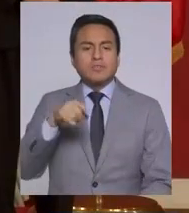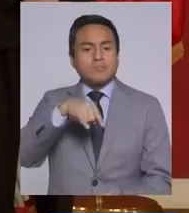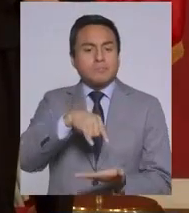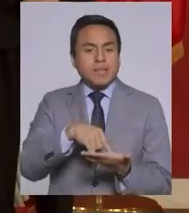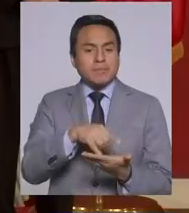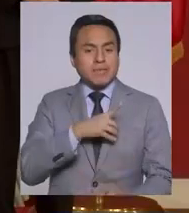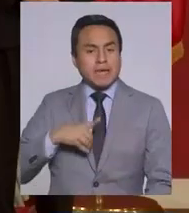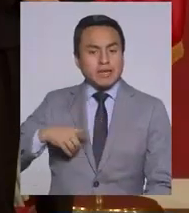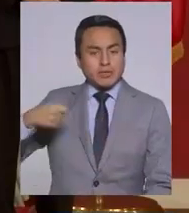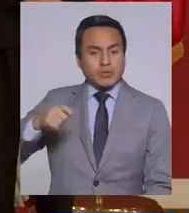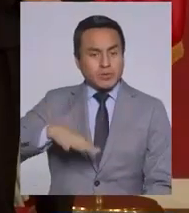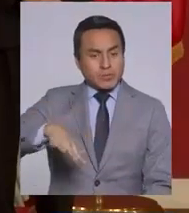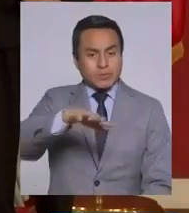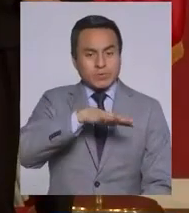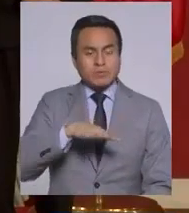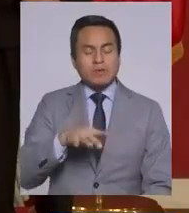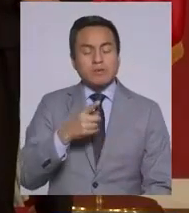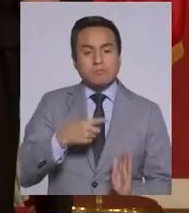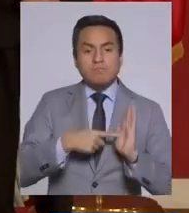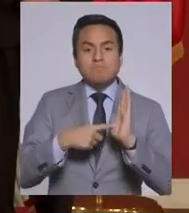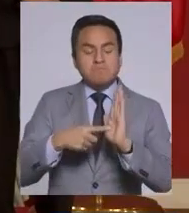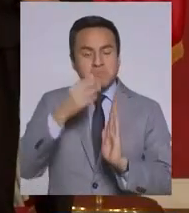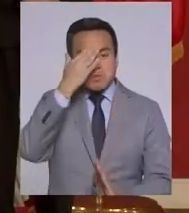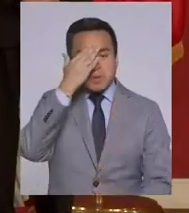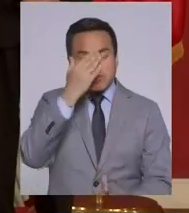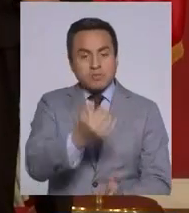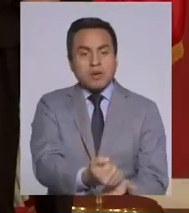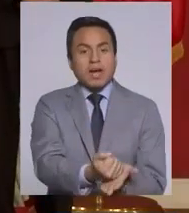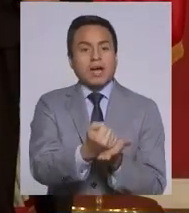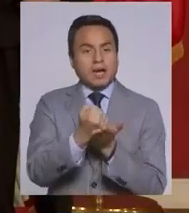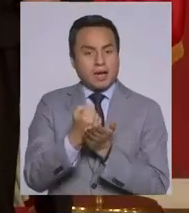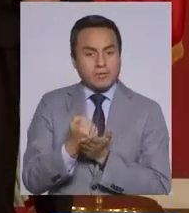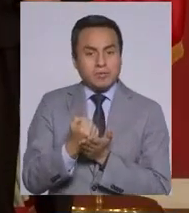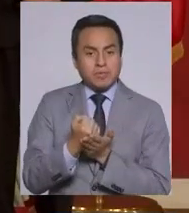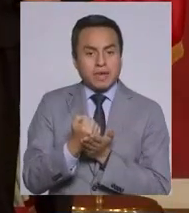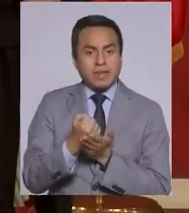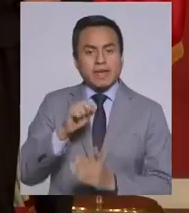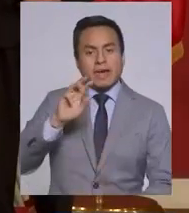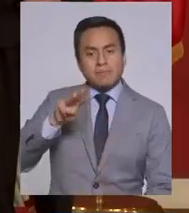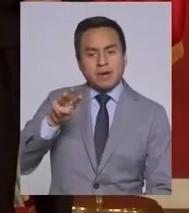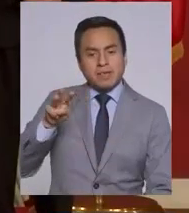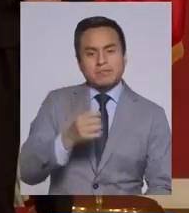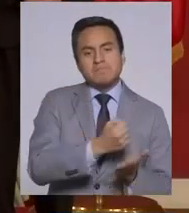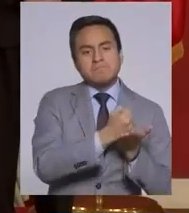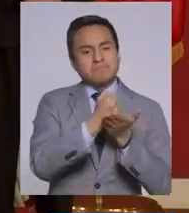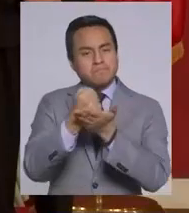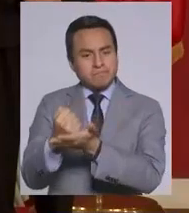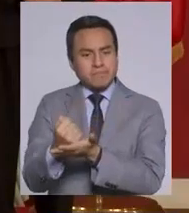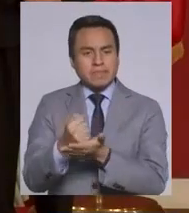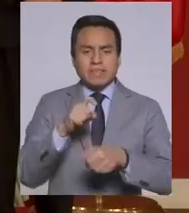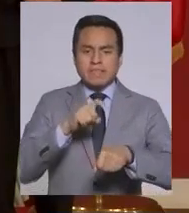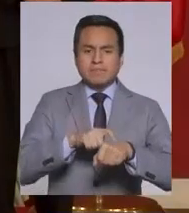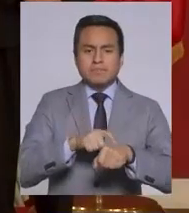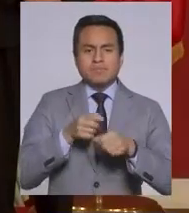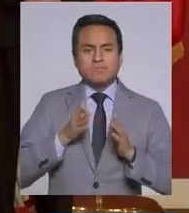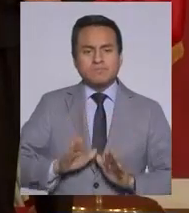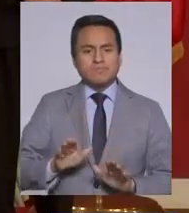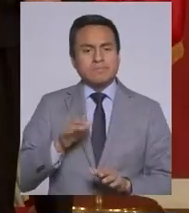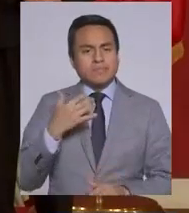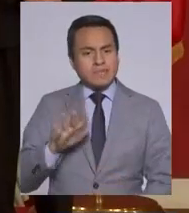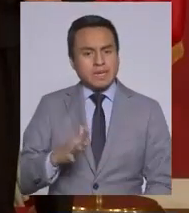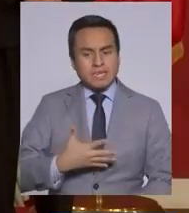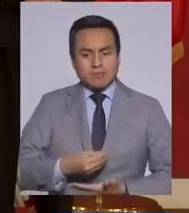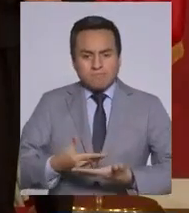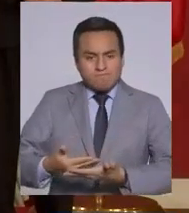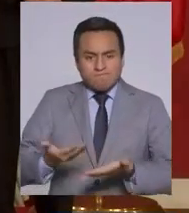que han mostrado su preocupación por ayudar a las madres que están en periodo postnatal. Este